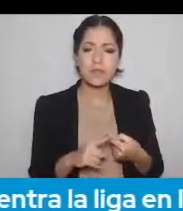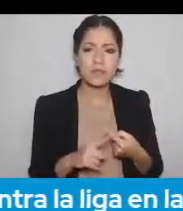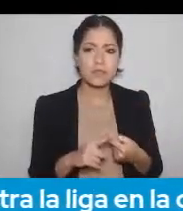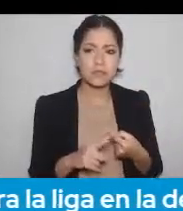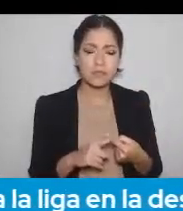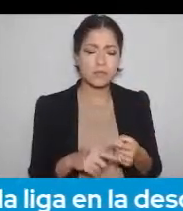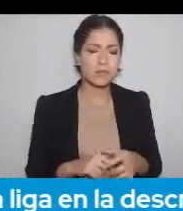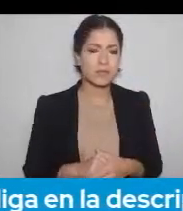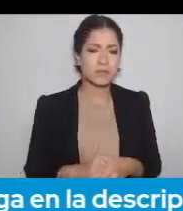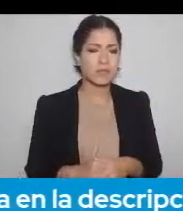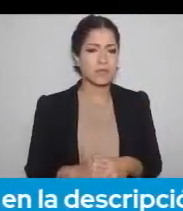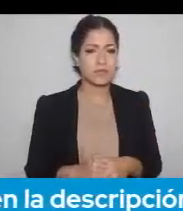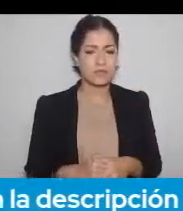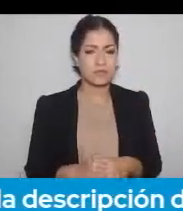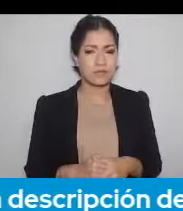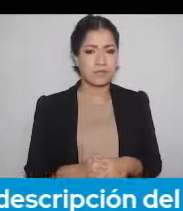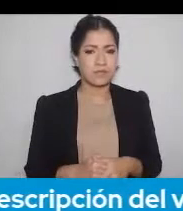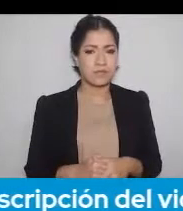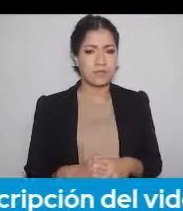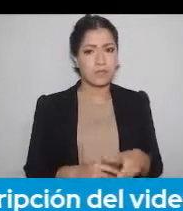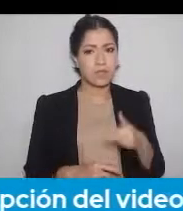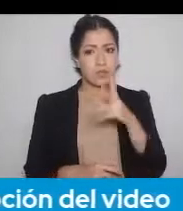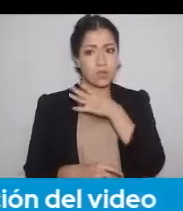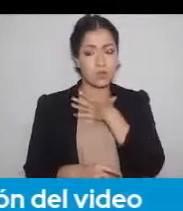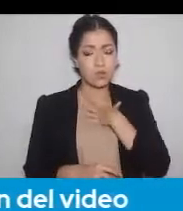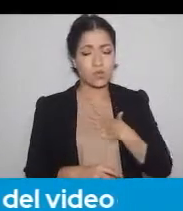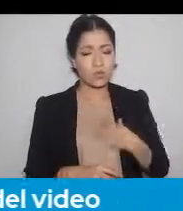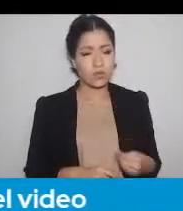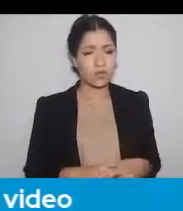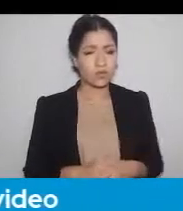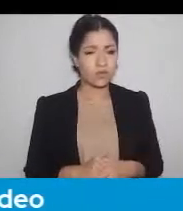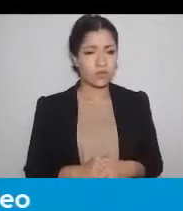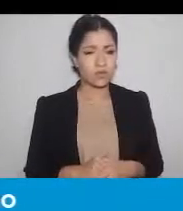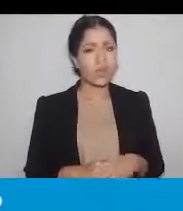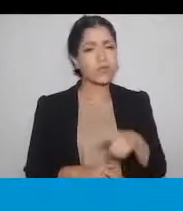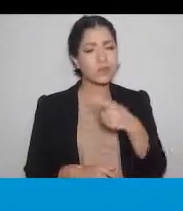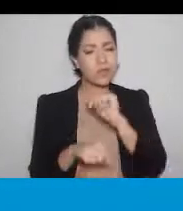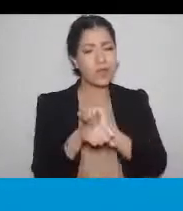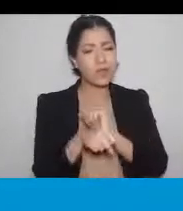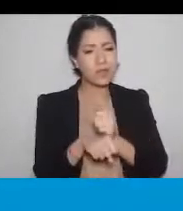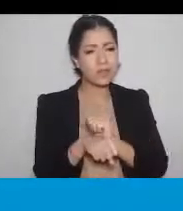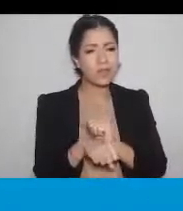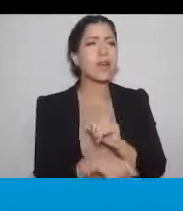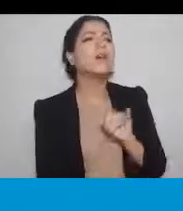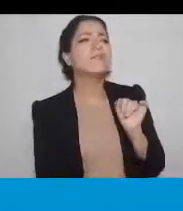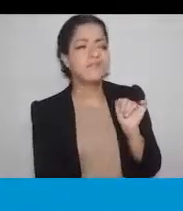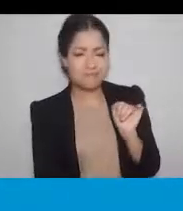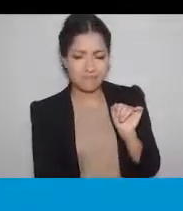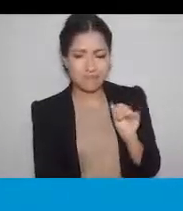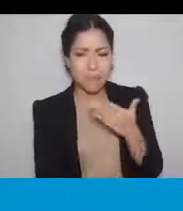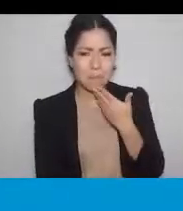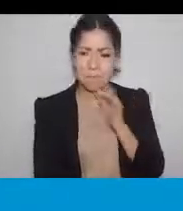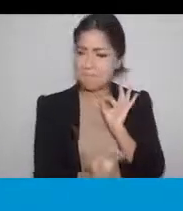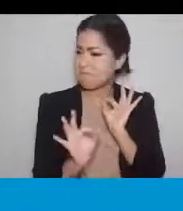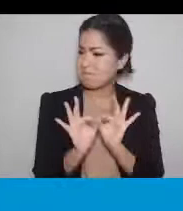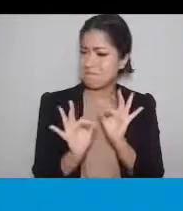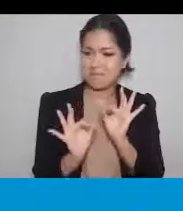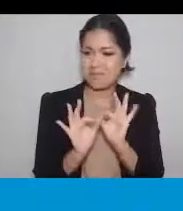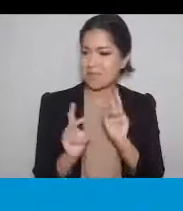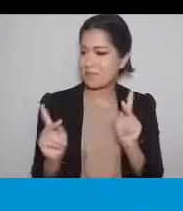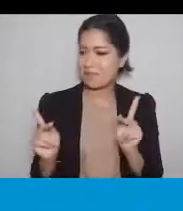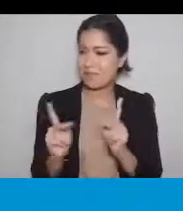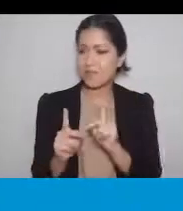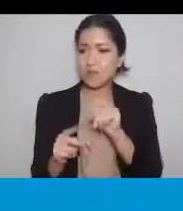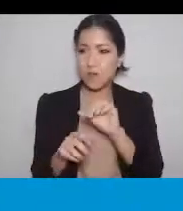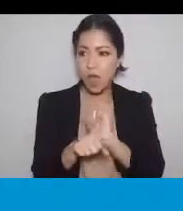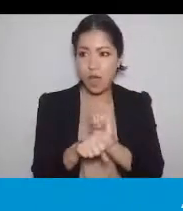Tu hijo. ¿Estás actuando? Claro que sí. Perfecto. Perfecto. Un actor solo es